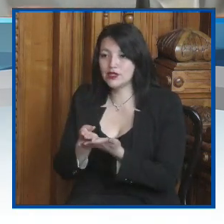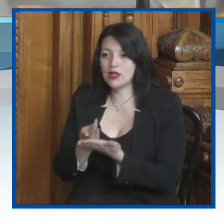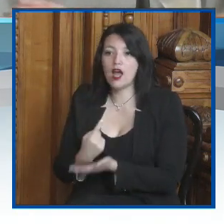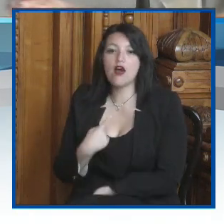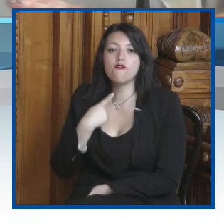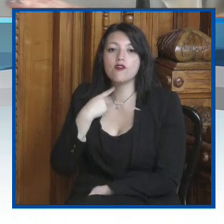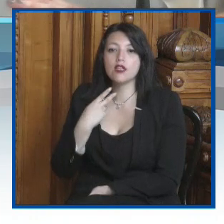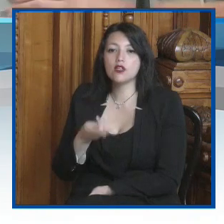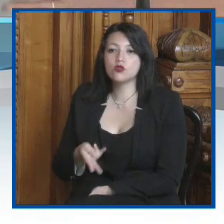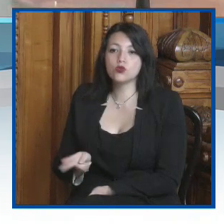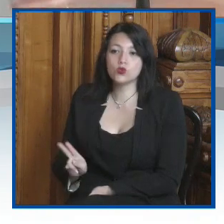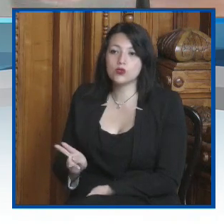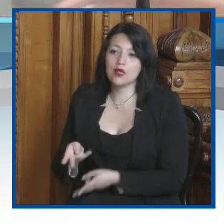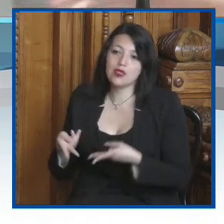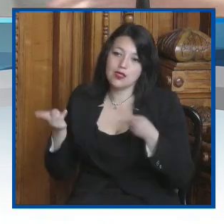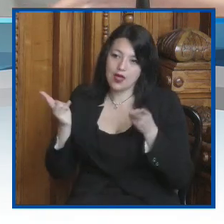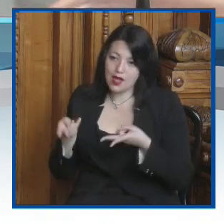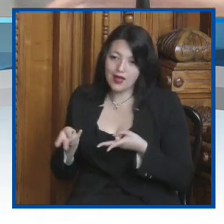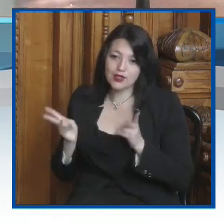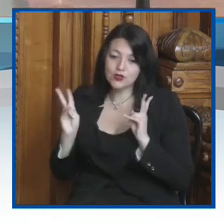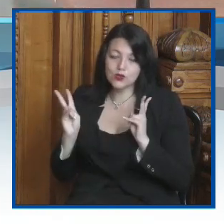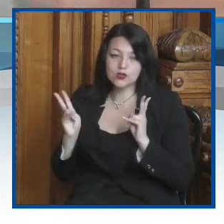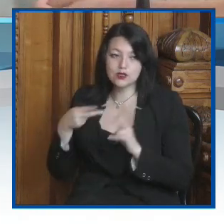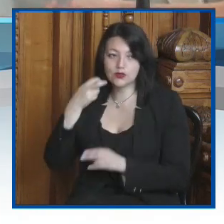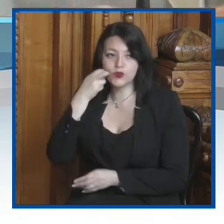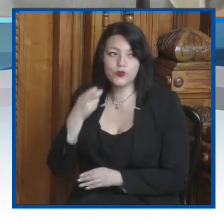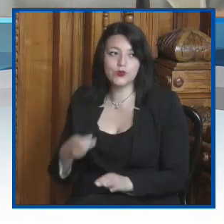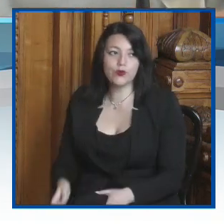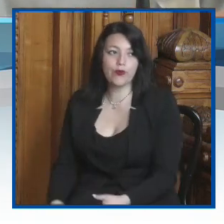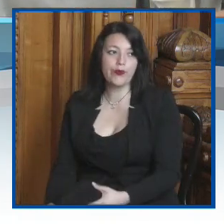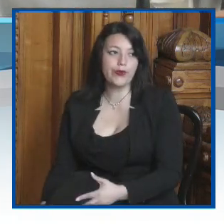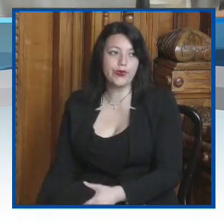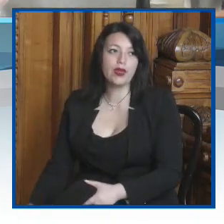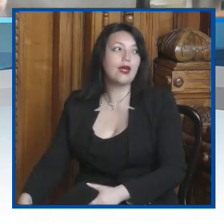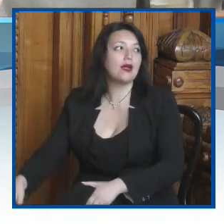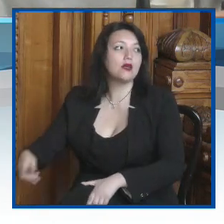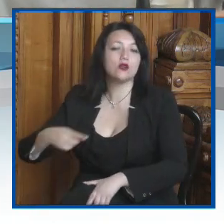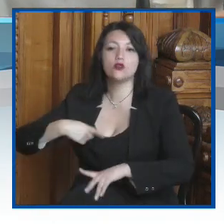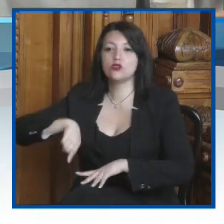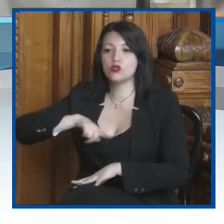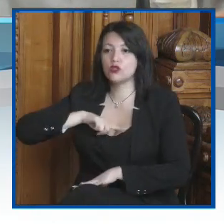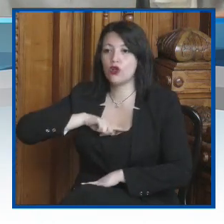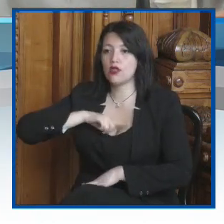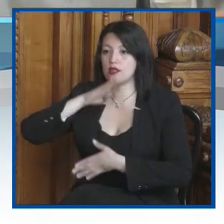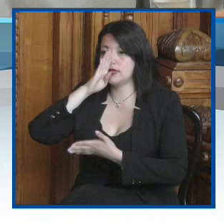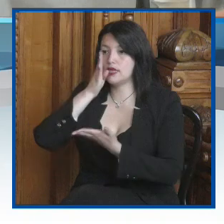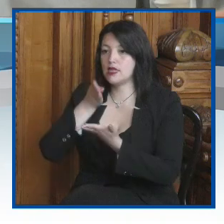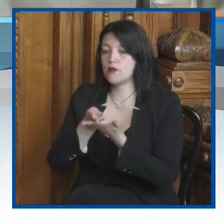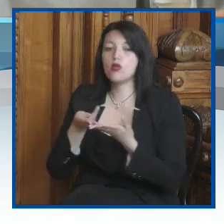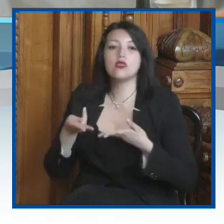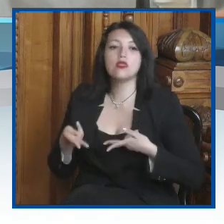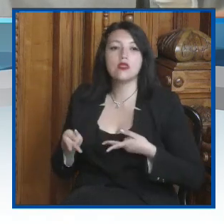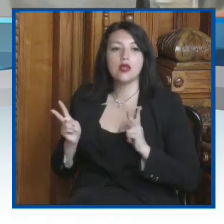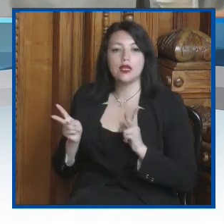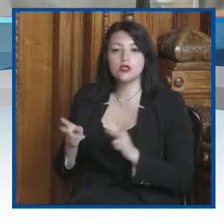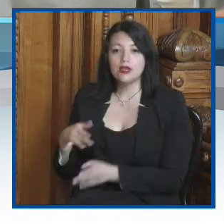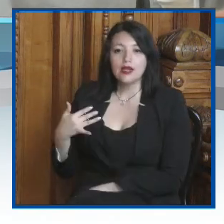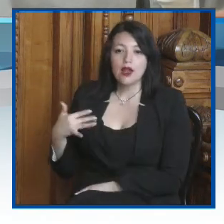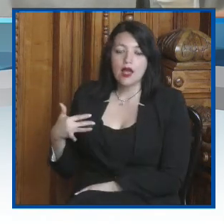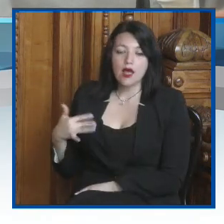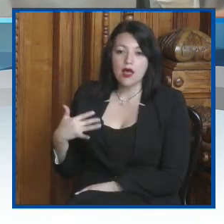sus derechos o no. En ese caso estaba absuelto, pero digo, nosotros decidimos y afectamos derechos gravísimos de las